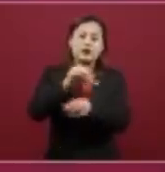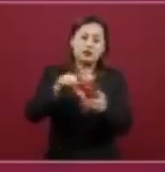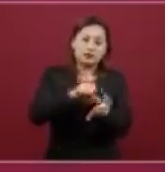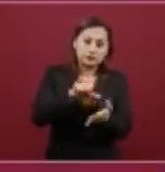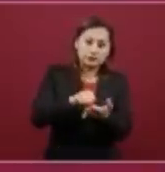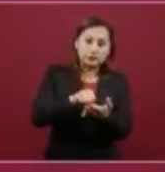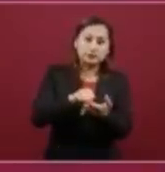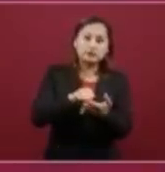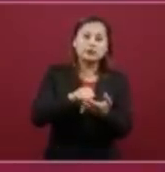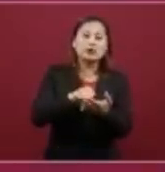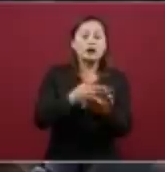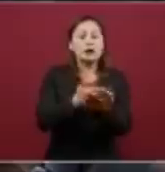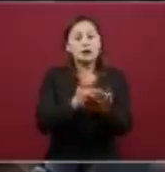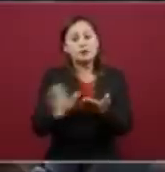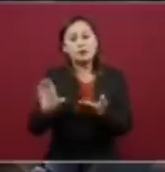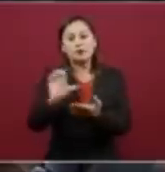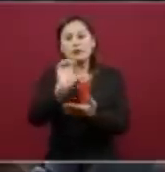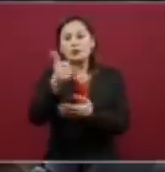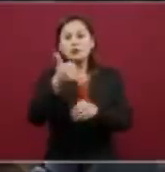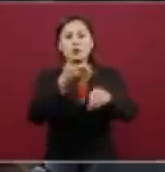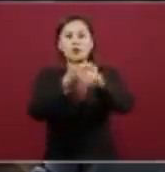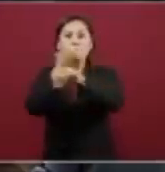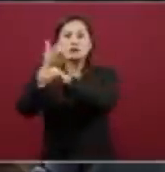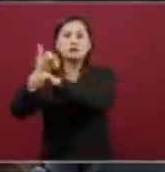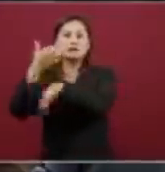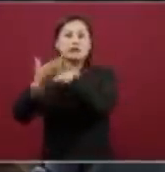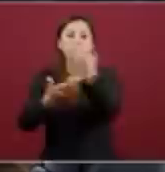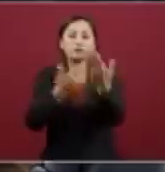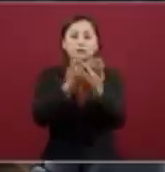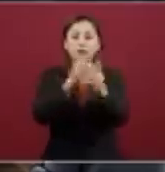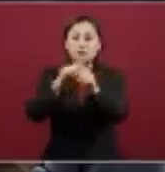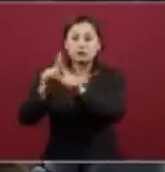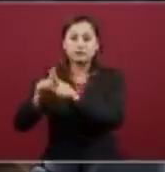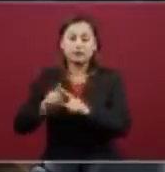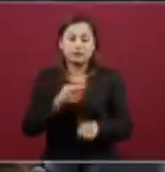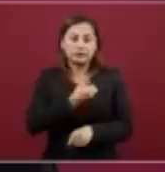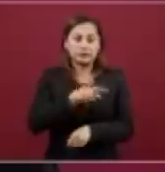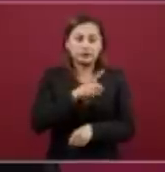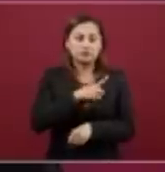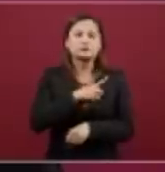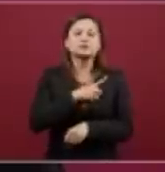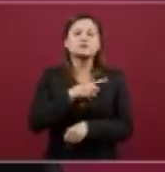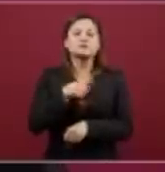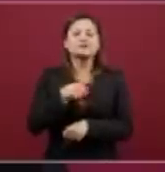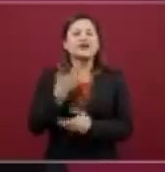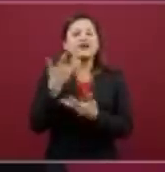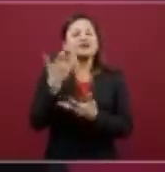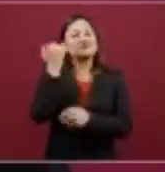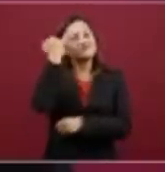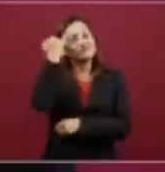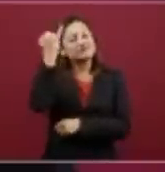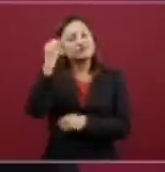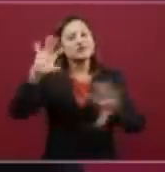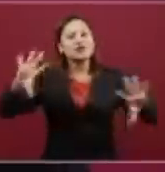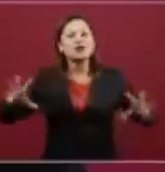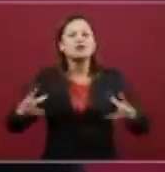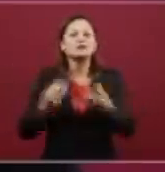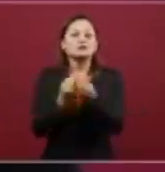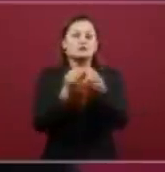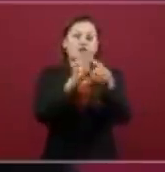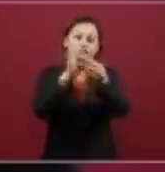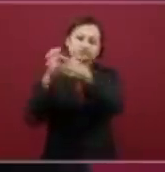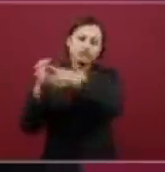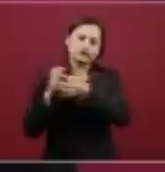unirlos, queremos federalizar todo el sistema de salud para que el estado